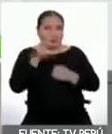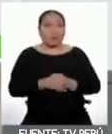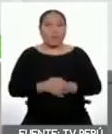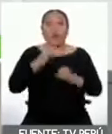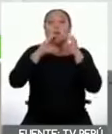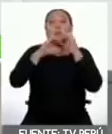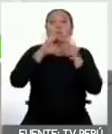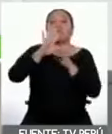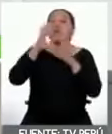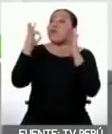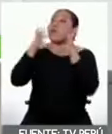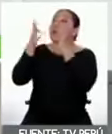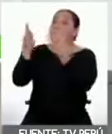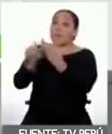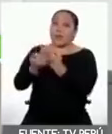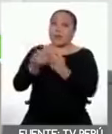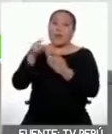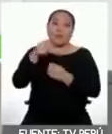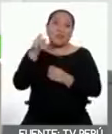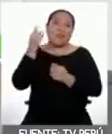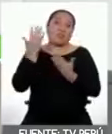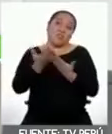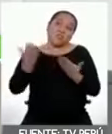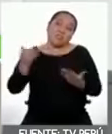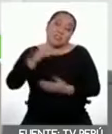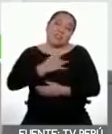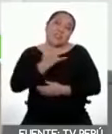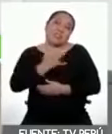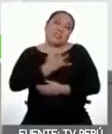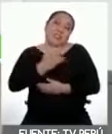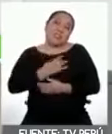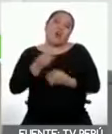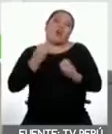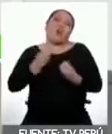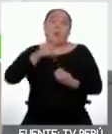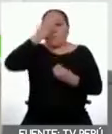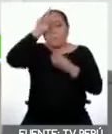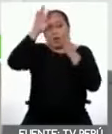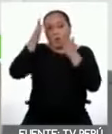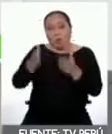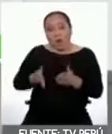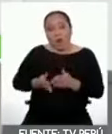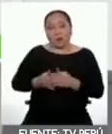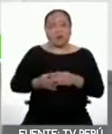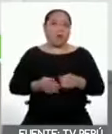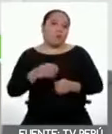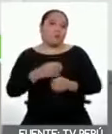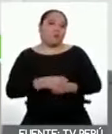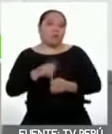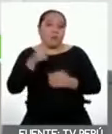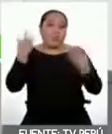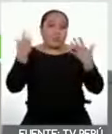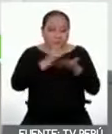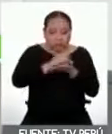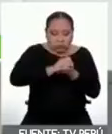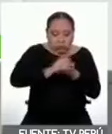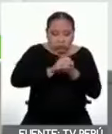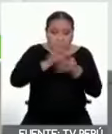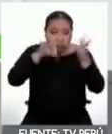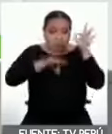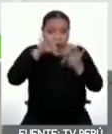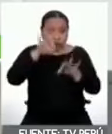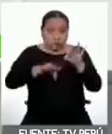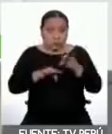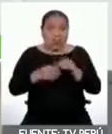Conversa con tu familia en casa sobre las cosas que los hacen sentir peruanos y peruanas, Y cuando tengas tu libreto o guión